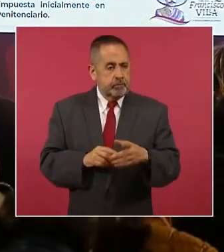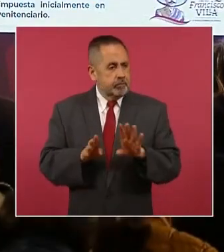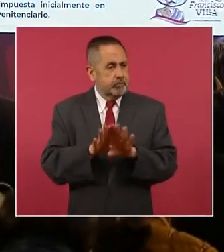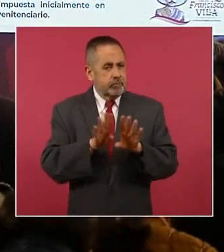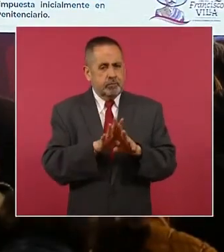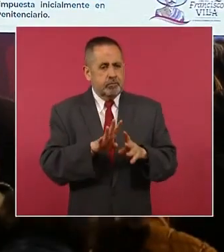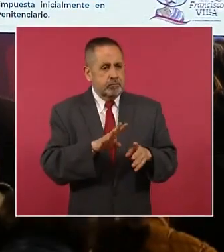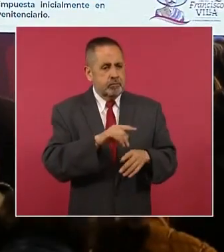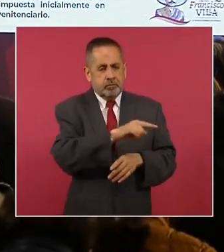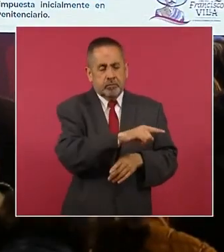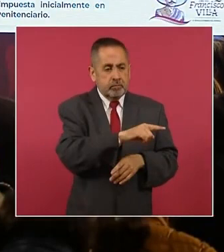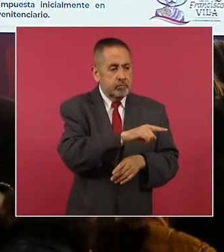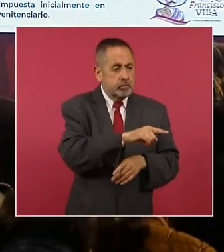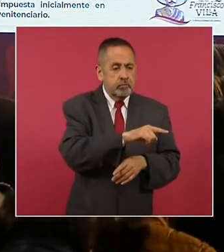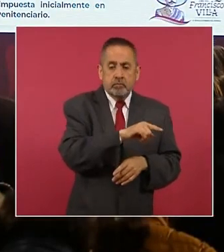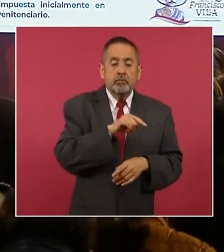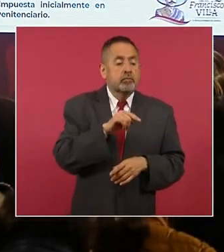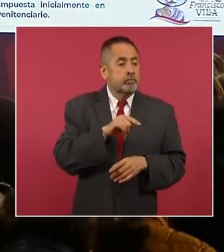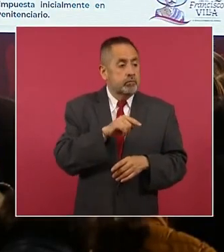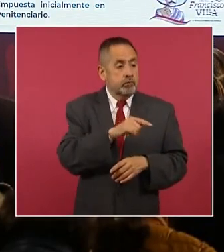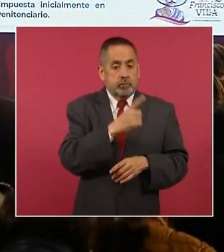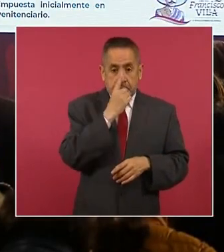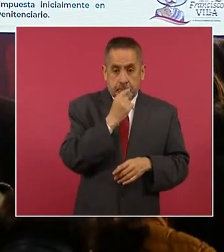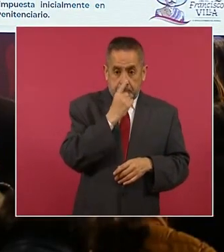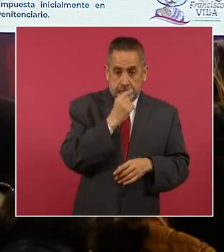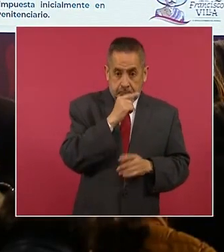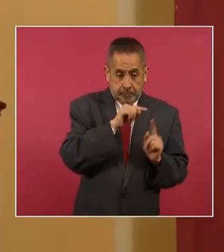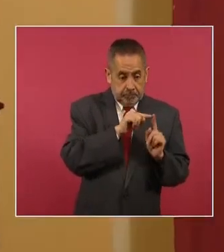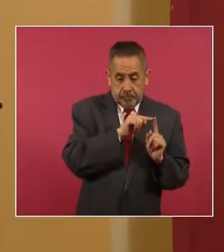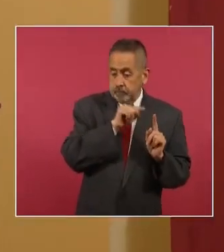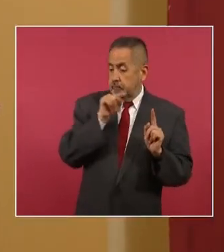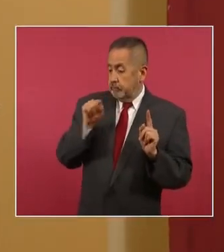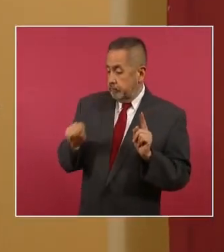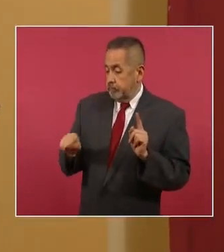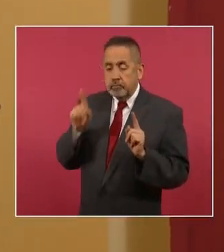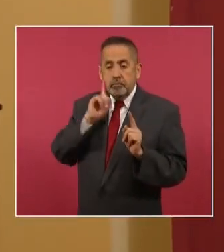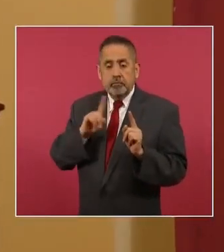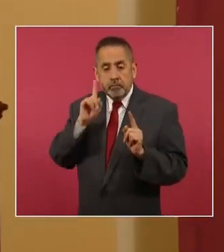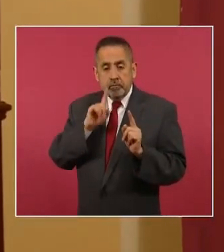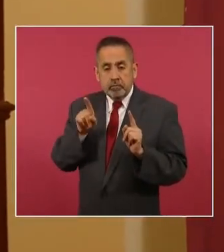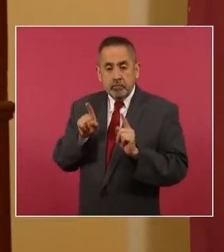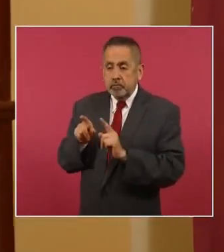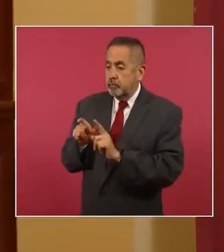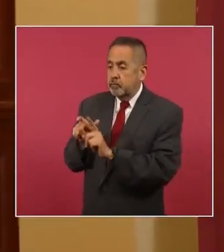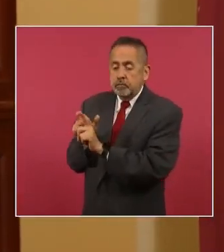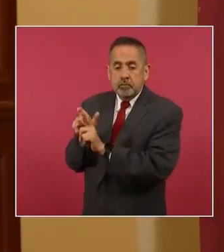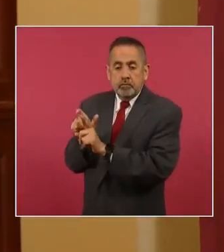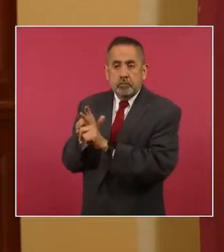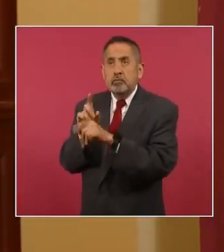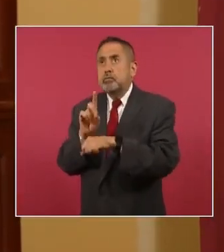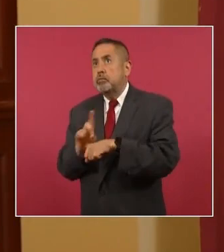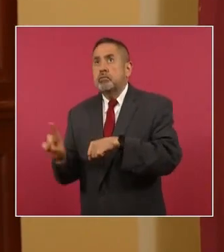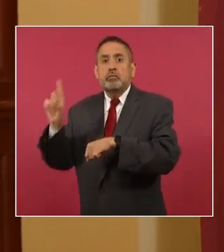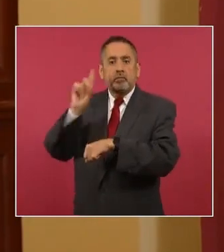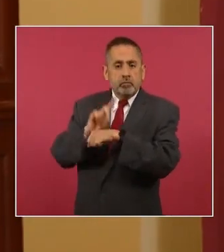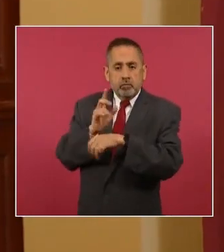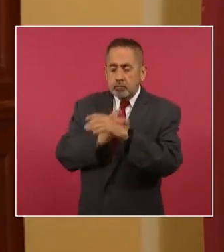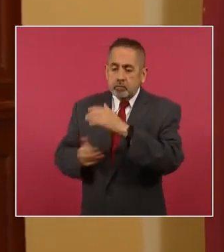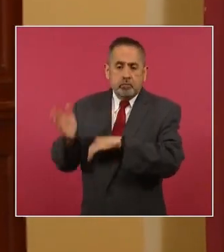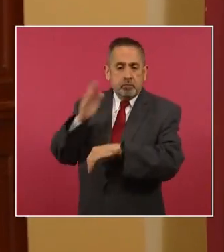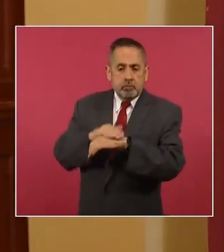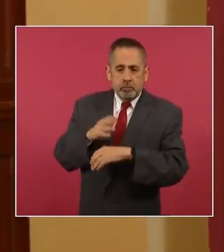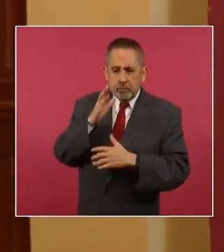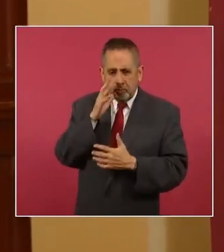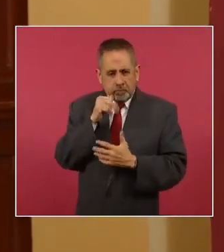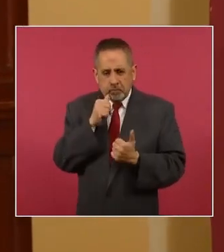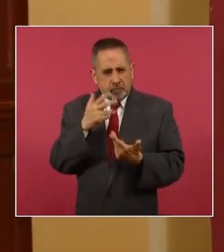policial brinde seguridad permanente al inculpado, máximo que el juez solicita 4 elementos